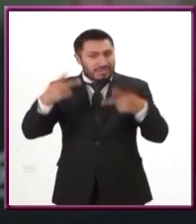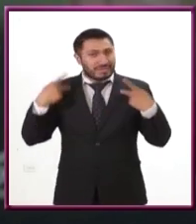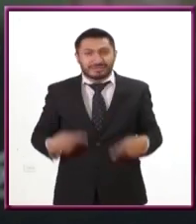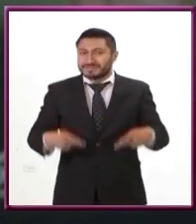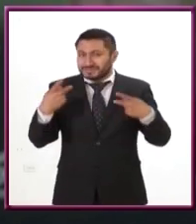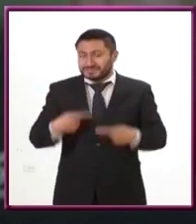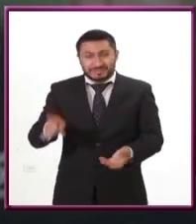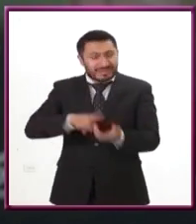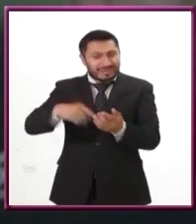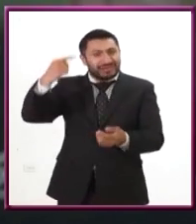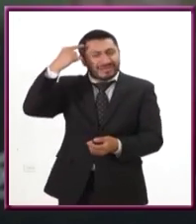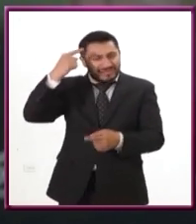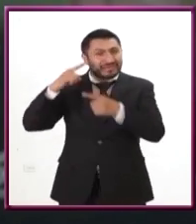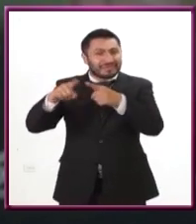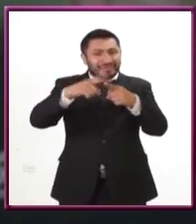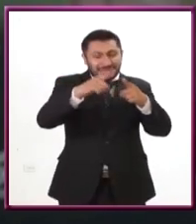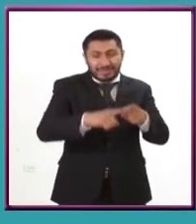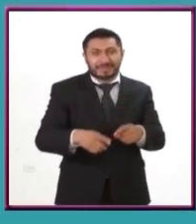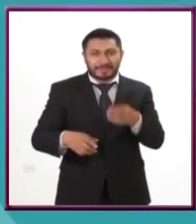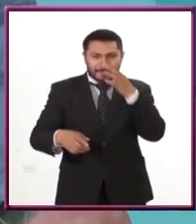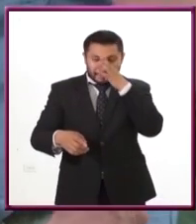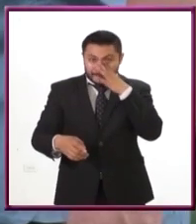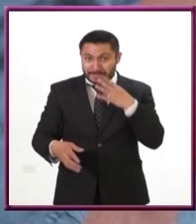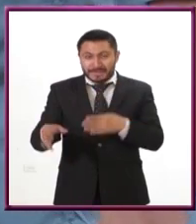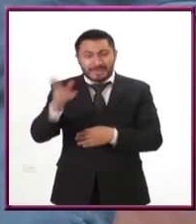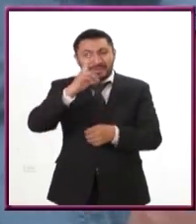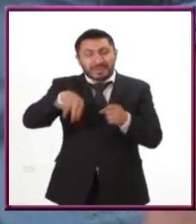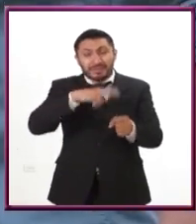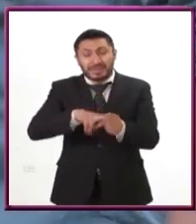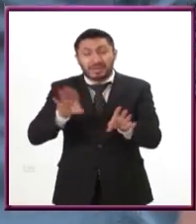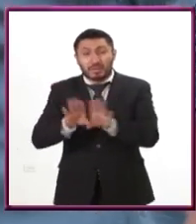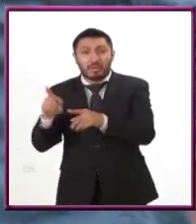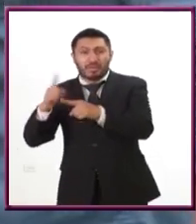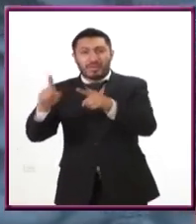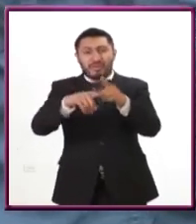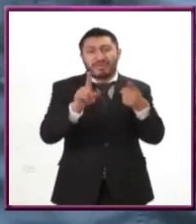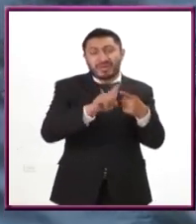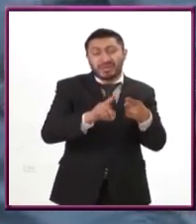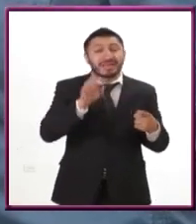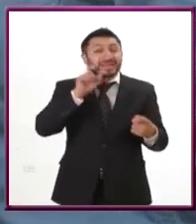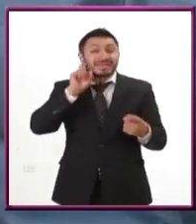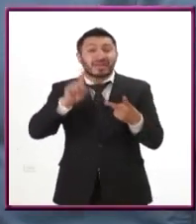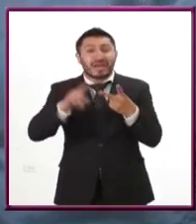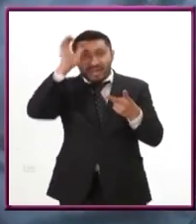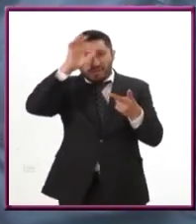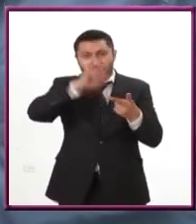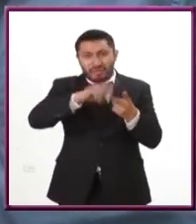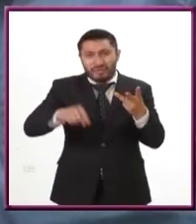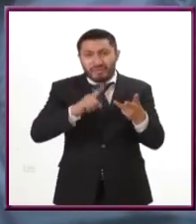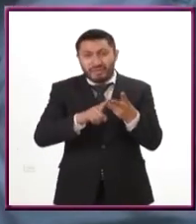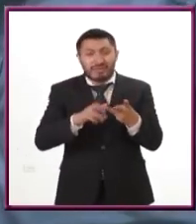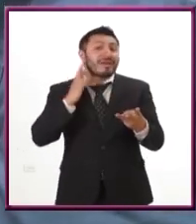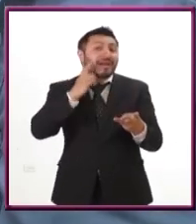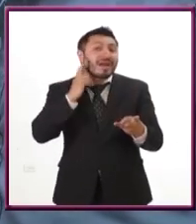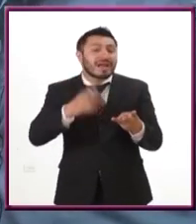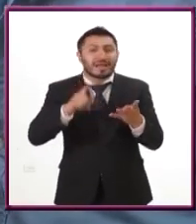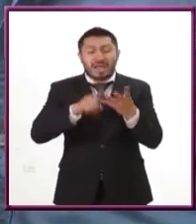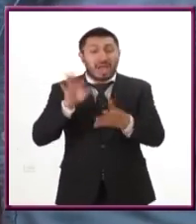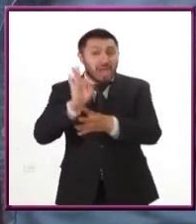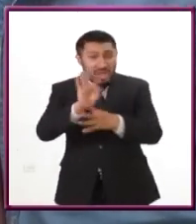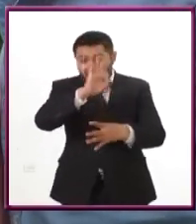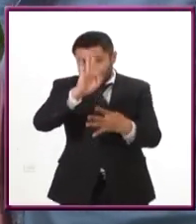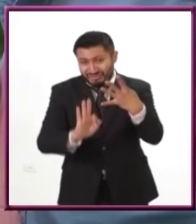humana. Comúnmente, escuchamos hablar sobre la diversidad sexual, cultural o étnica, y sobre su